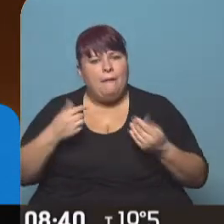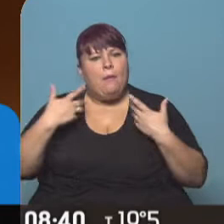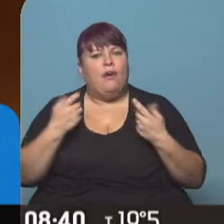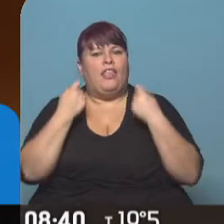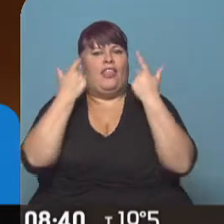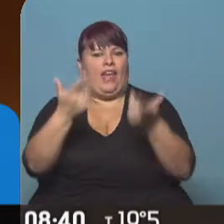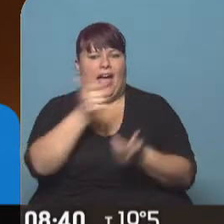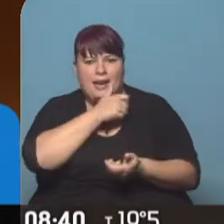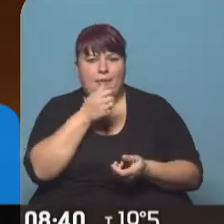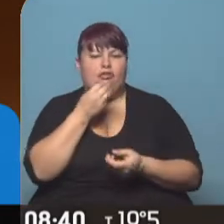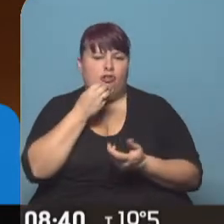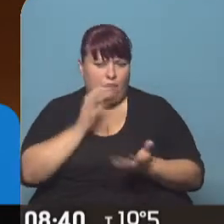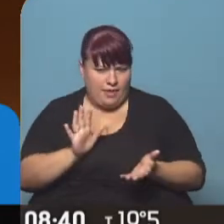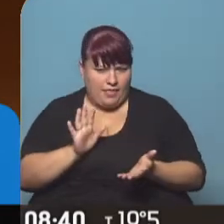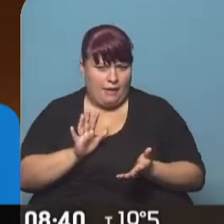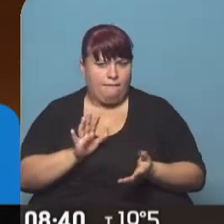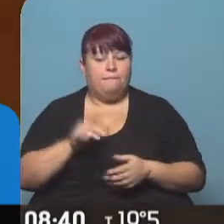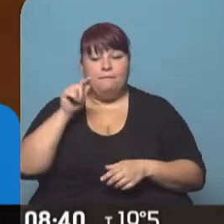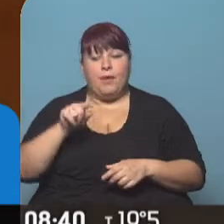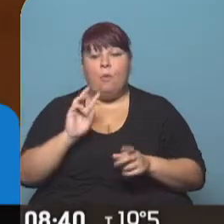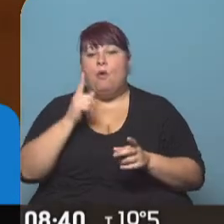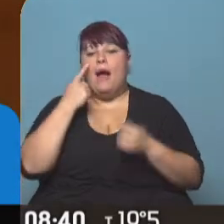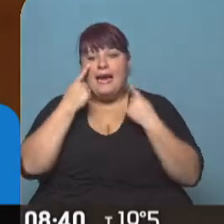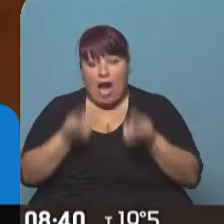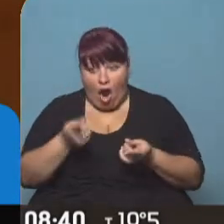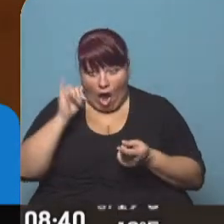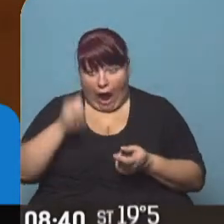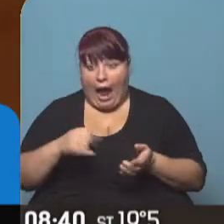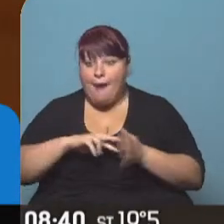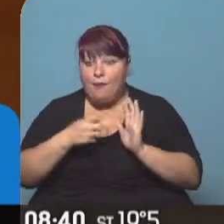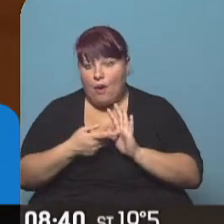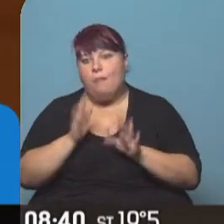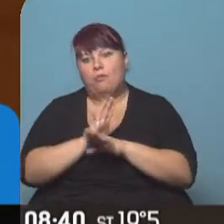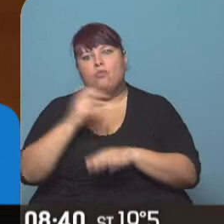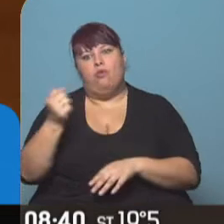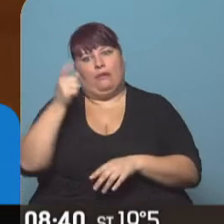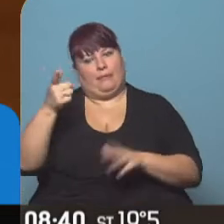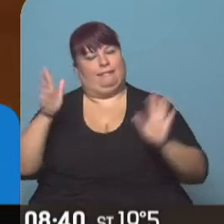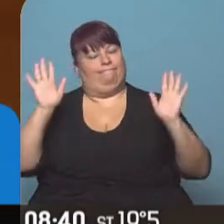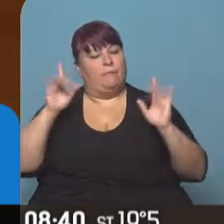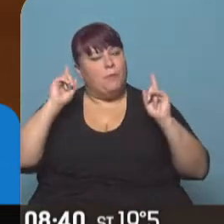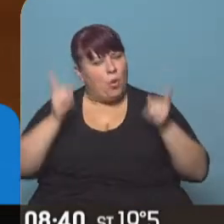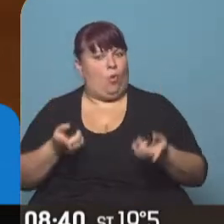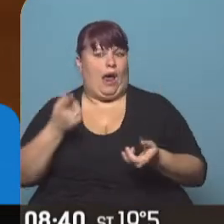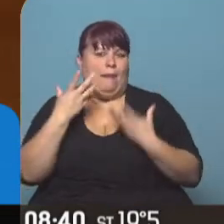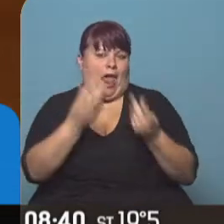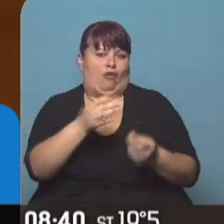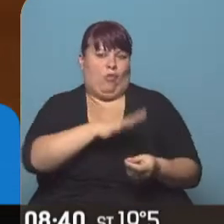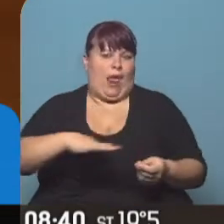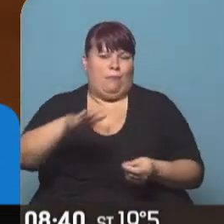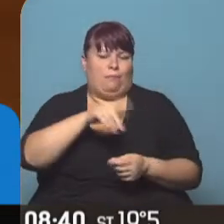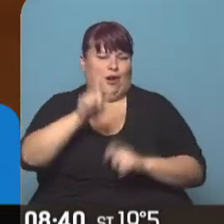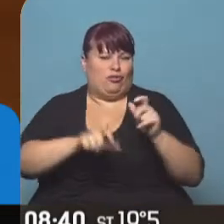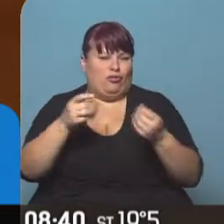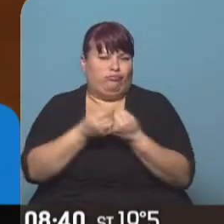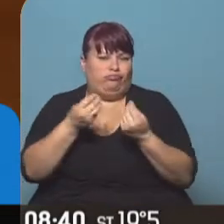llevar medicamentos y alimentos o sea es este paso de reconocer en la crisis significa mucho para él pero en definitiva es para ayudar a esta